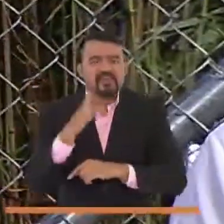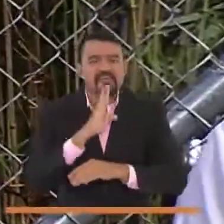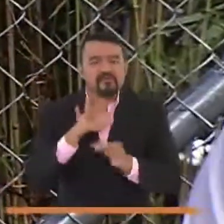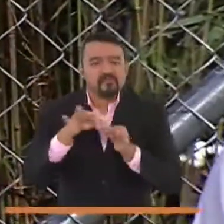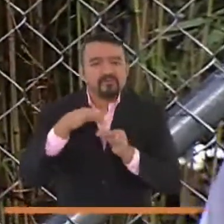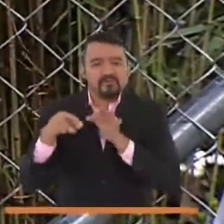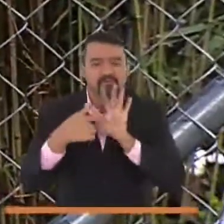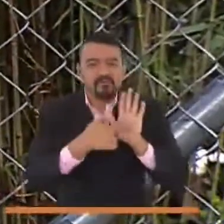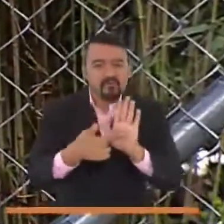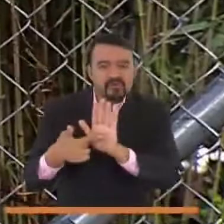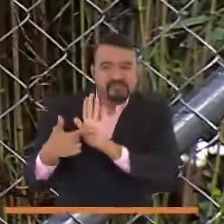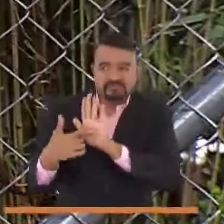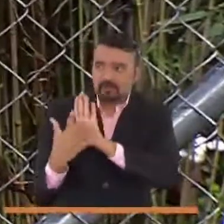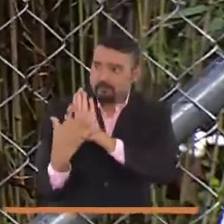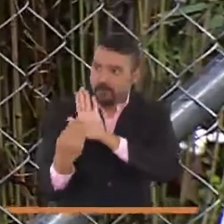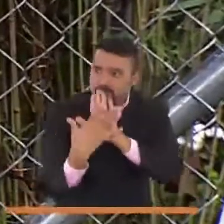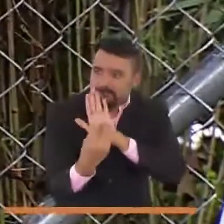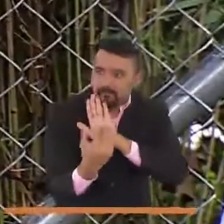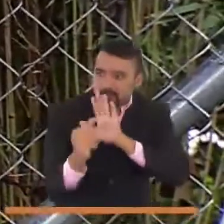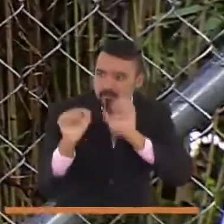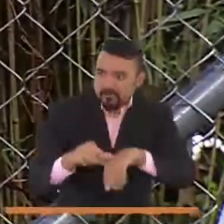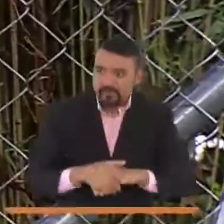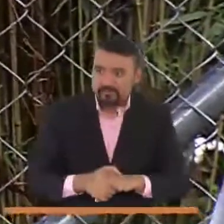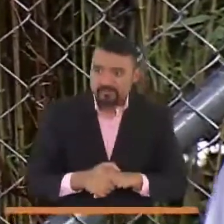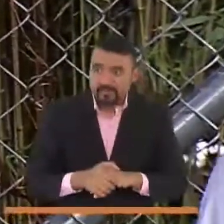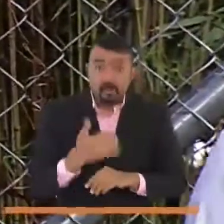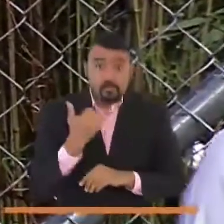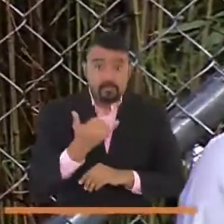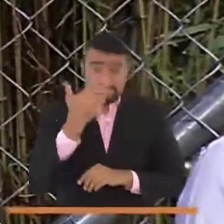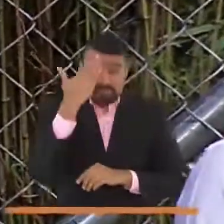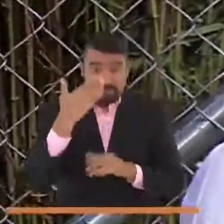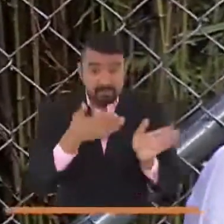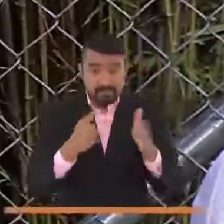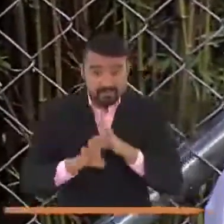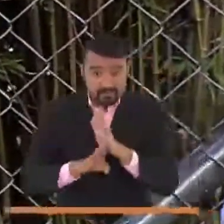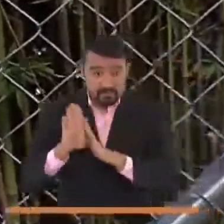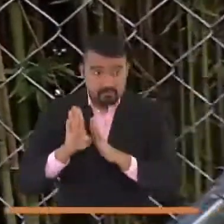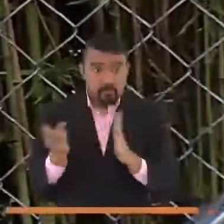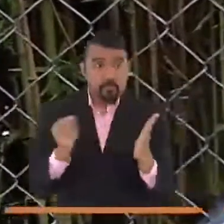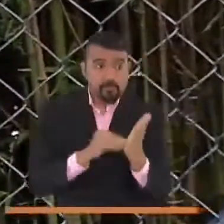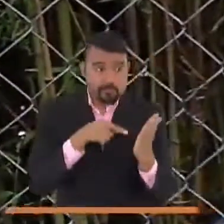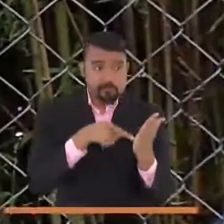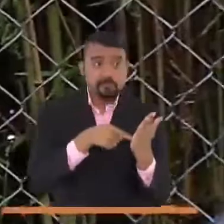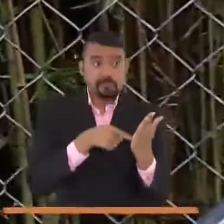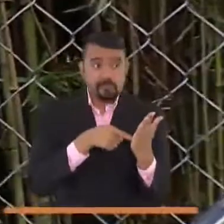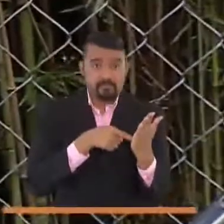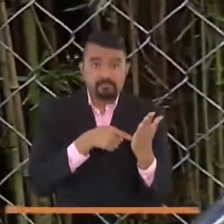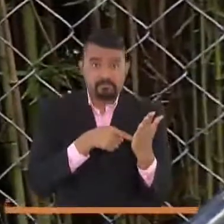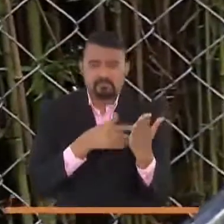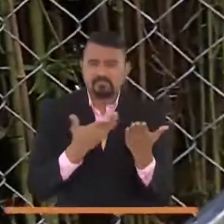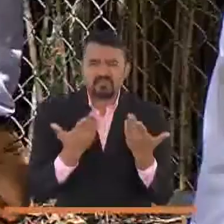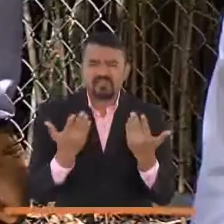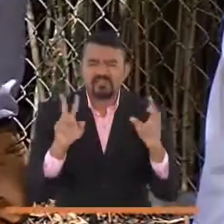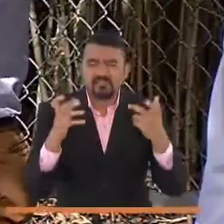obras para la movilidad segura de los peatones están incluidas dentro del plan de desarrollo en el mejoramiento integral del